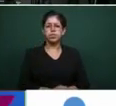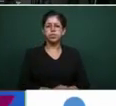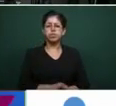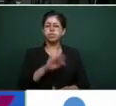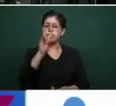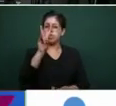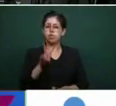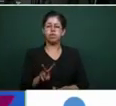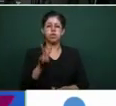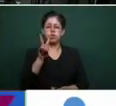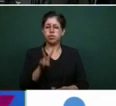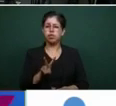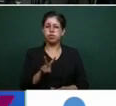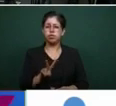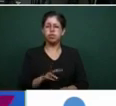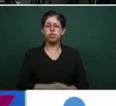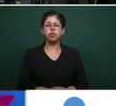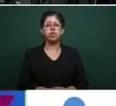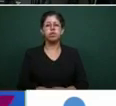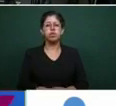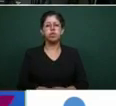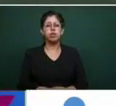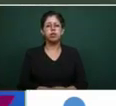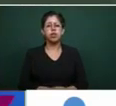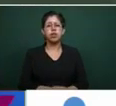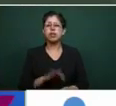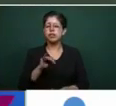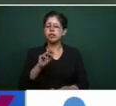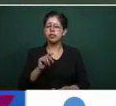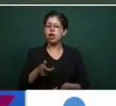afecta mucho, en este caso,